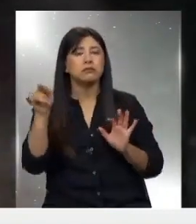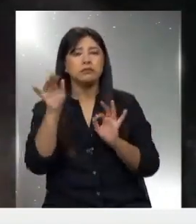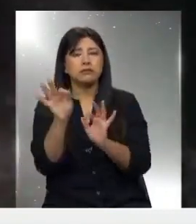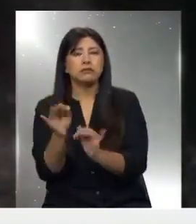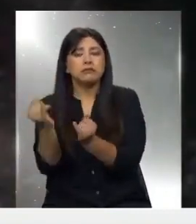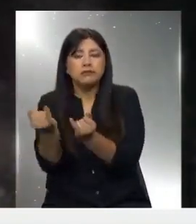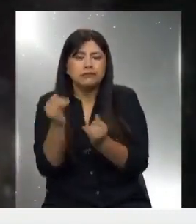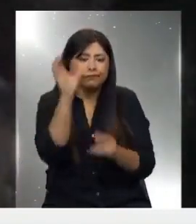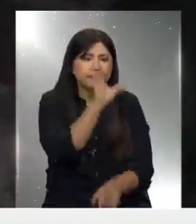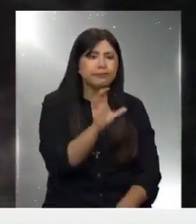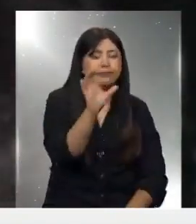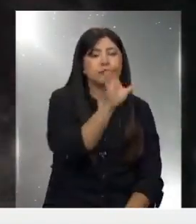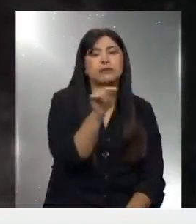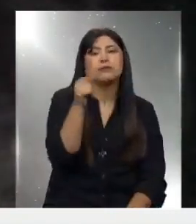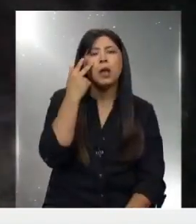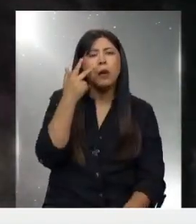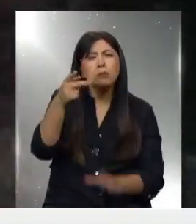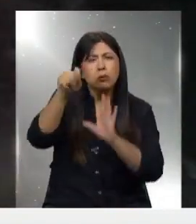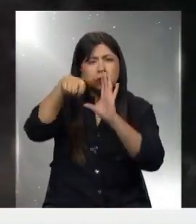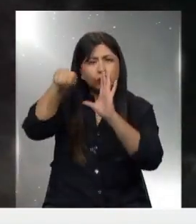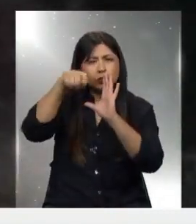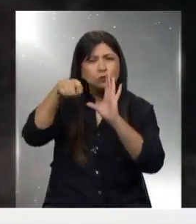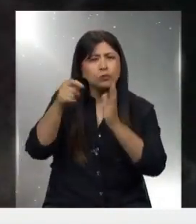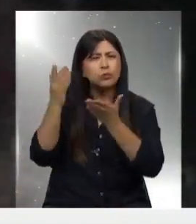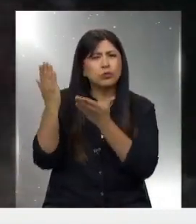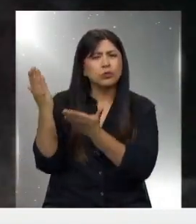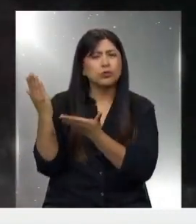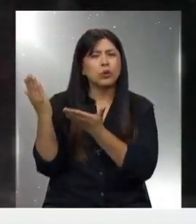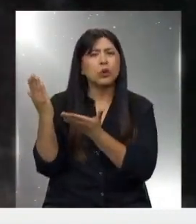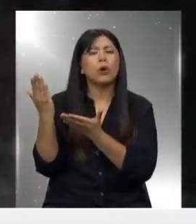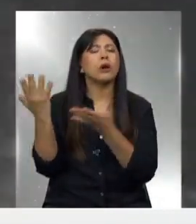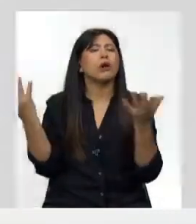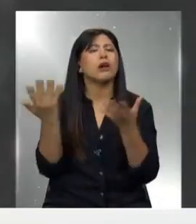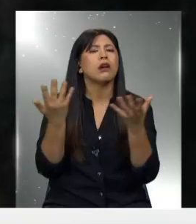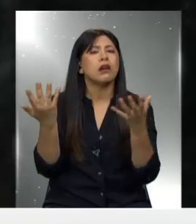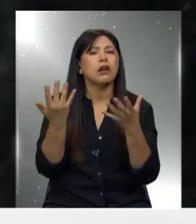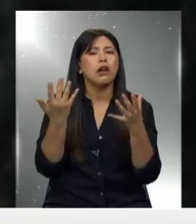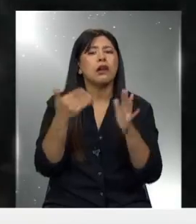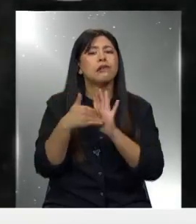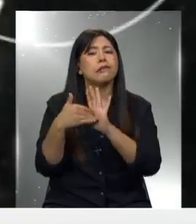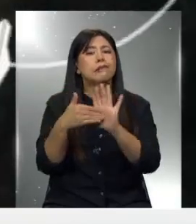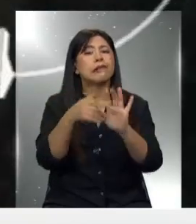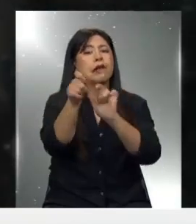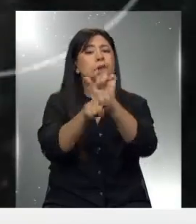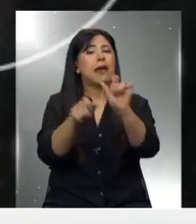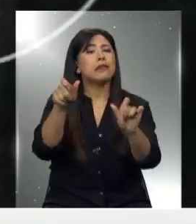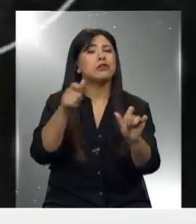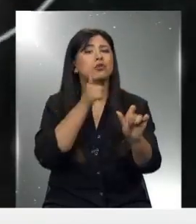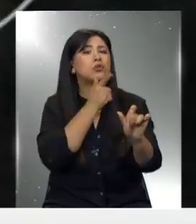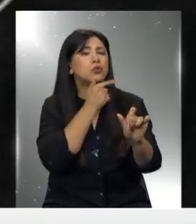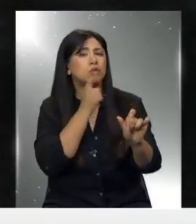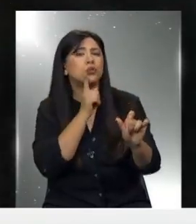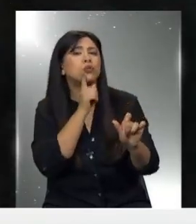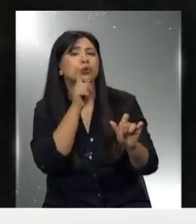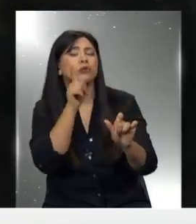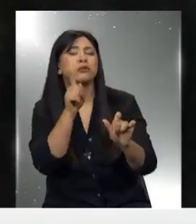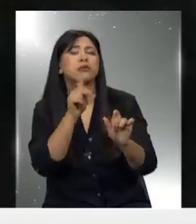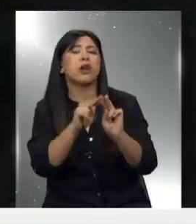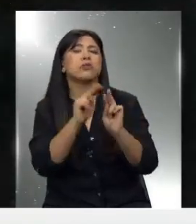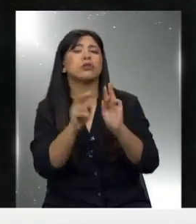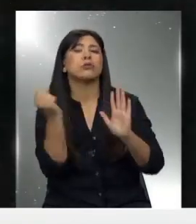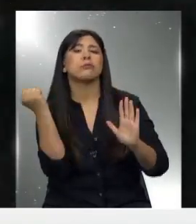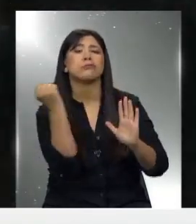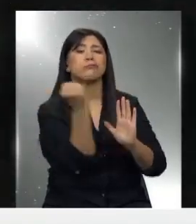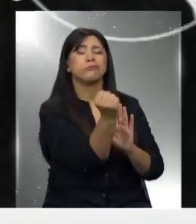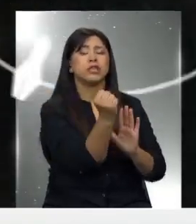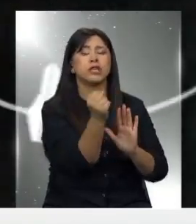Es por ahora uno de los pocos registros que tiene Carabineros y que muestran a los principales sospechosos de un violento crimen en el Parque Forestal de la